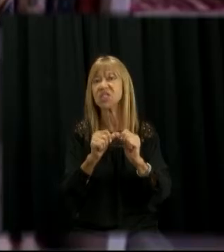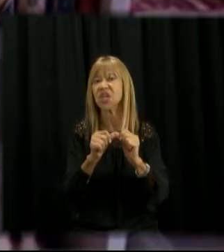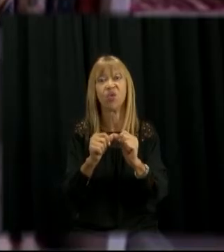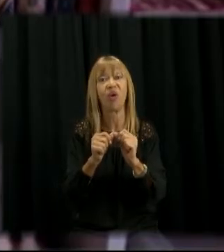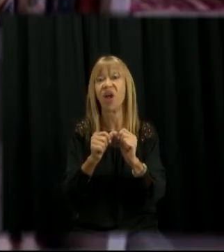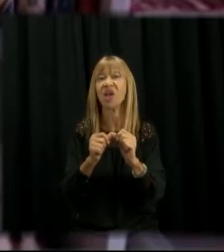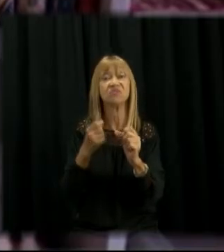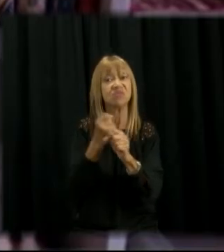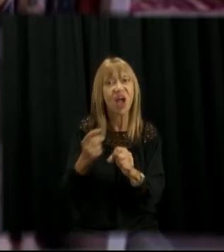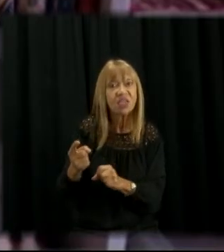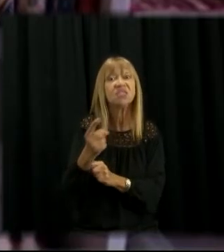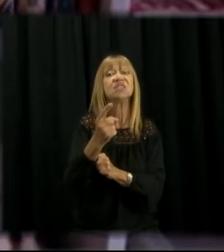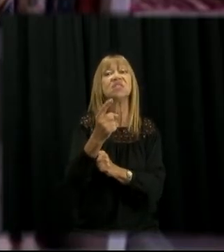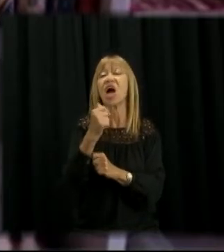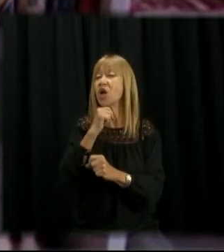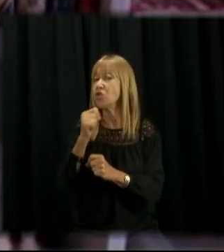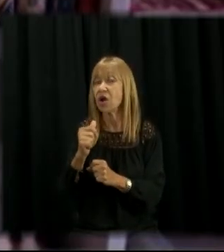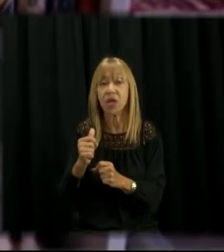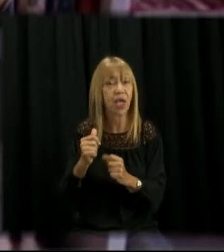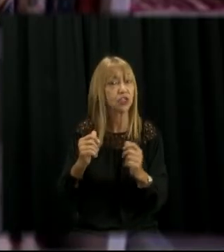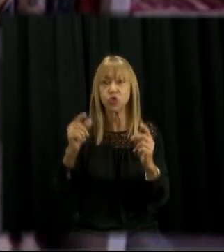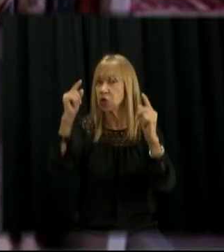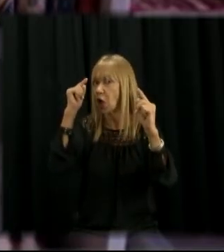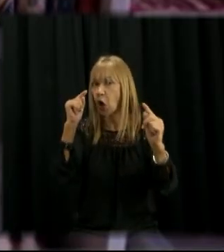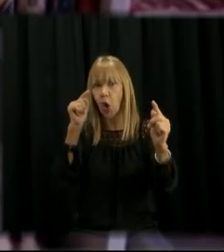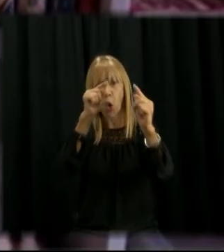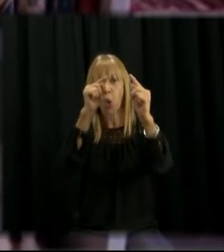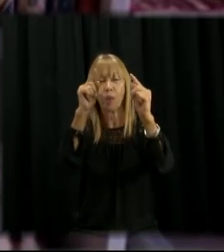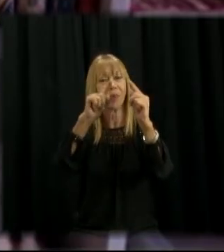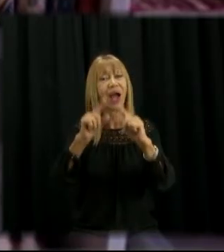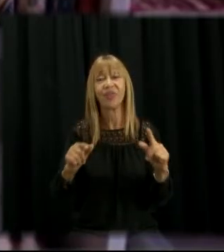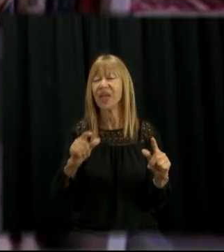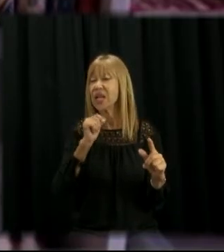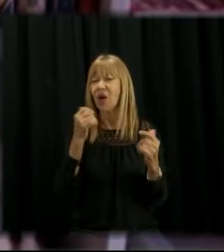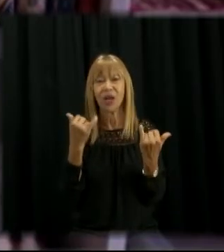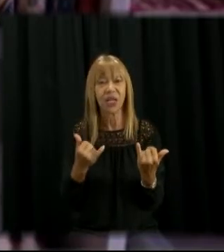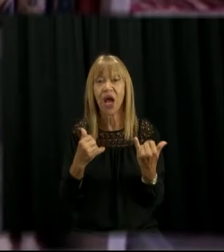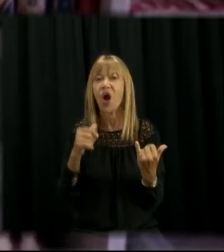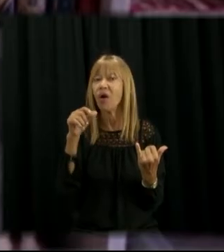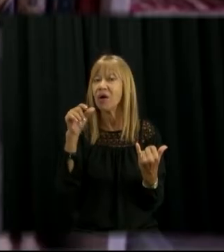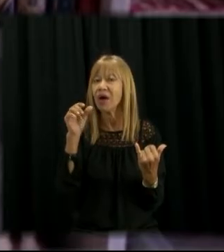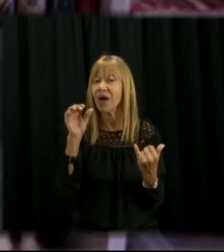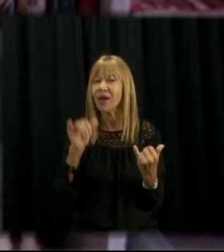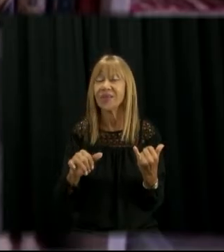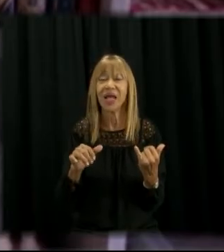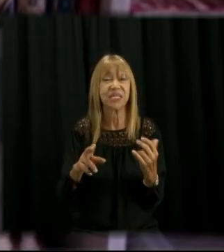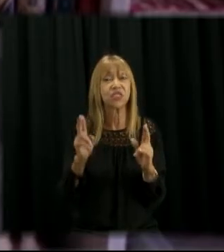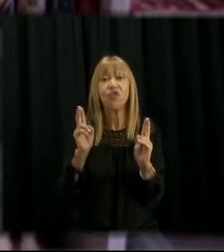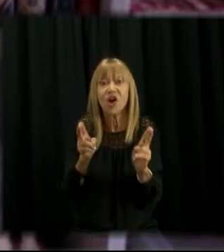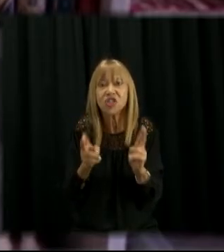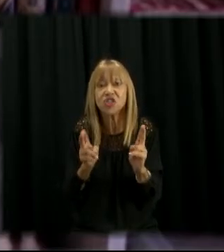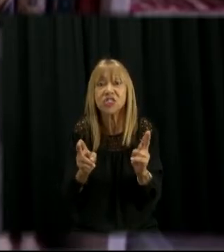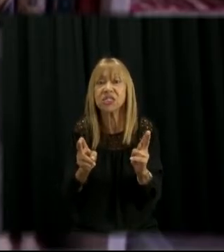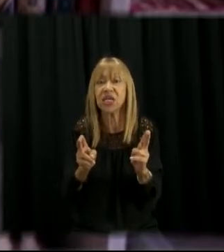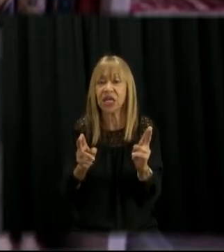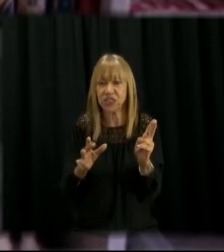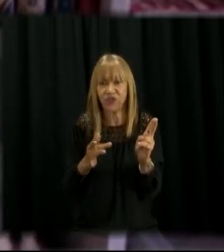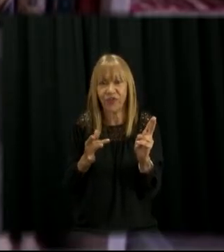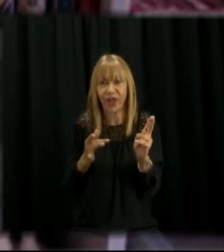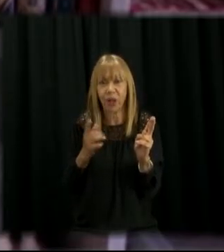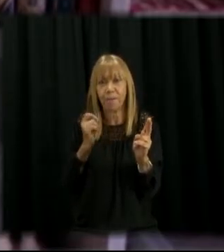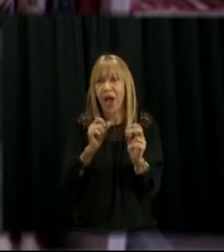esto va a continuar hasta el próximo año y no van a llegar a la meta, porque en estos momentos ese sentido de